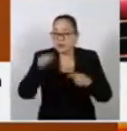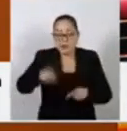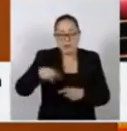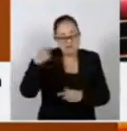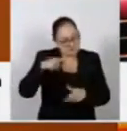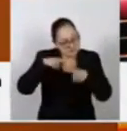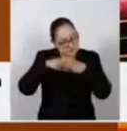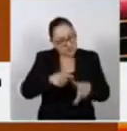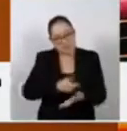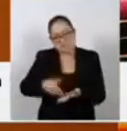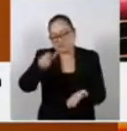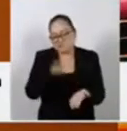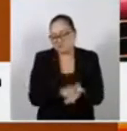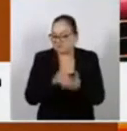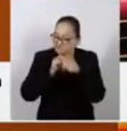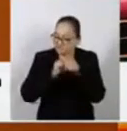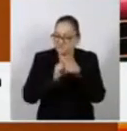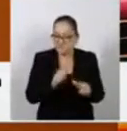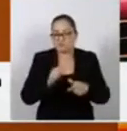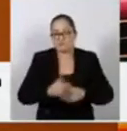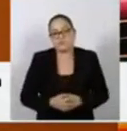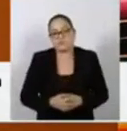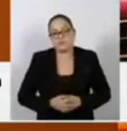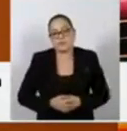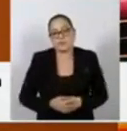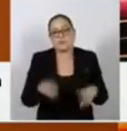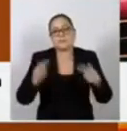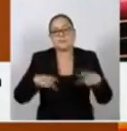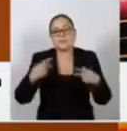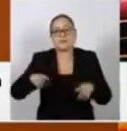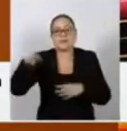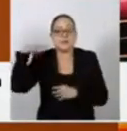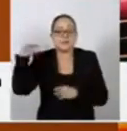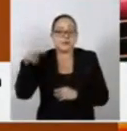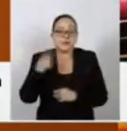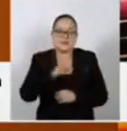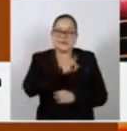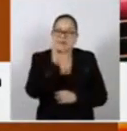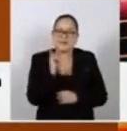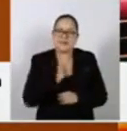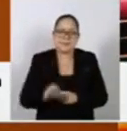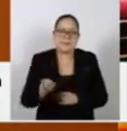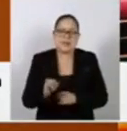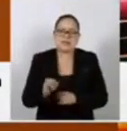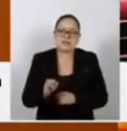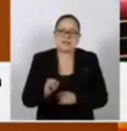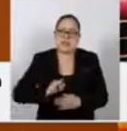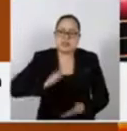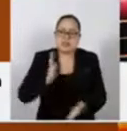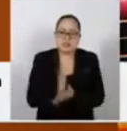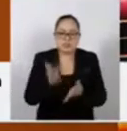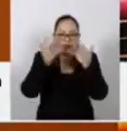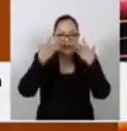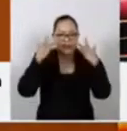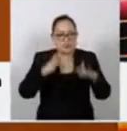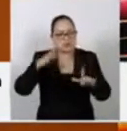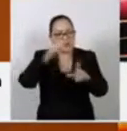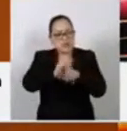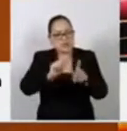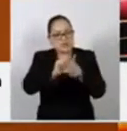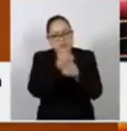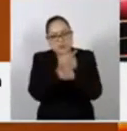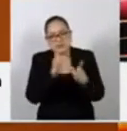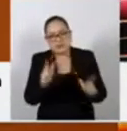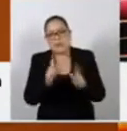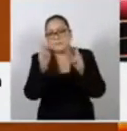coraje y la valentía una vez más. Los veracruzanos nunca dejaremos de luchar por la libertad, la paz